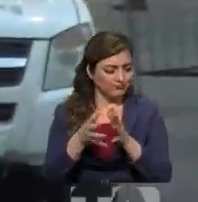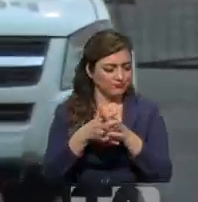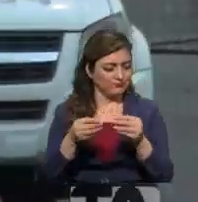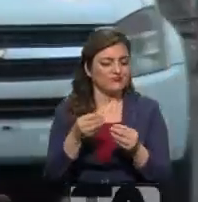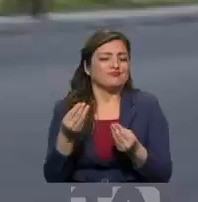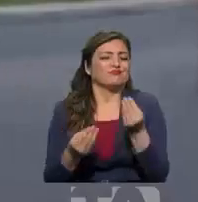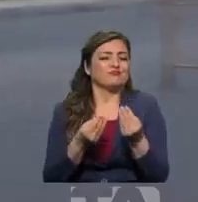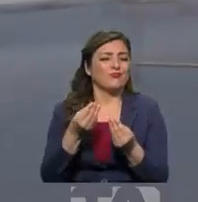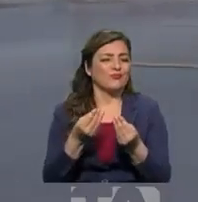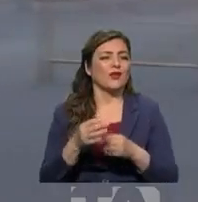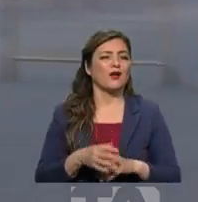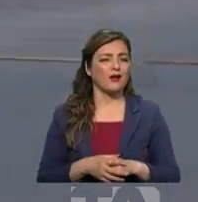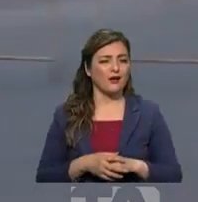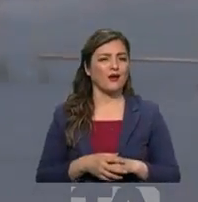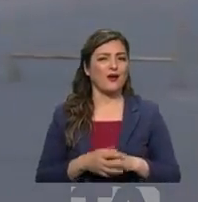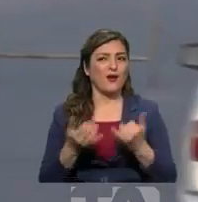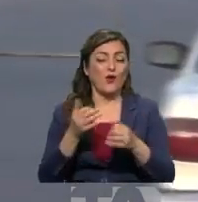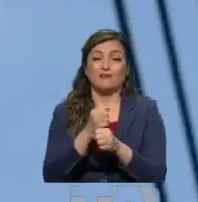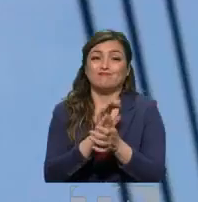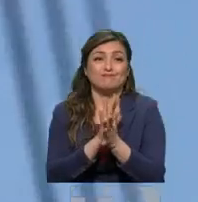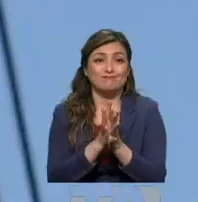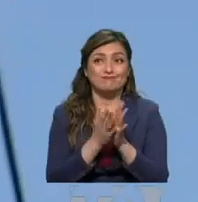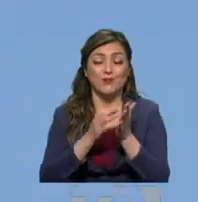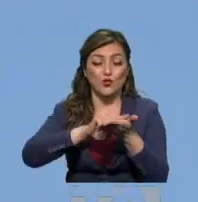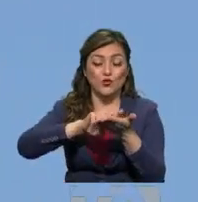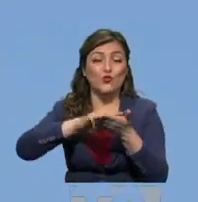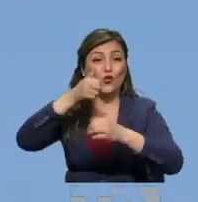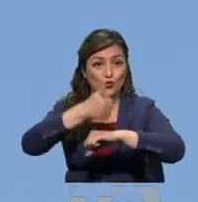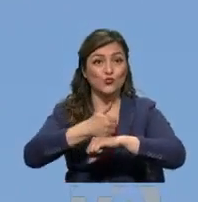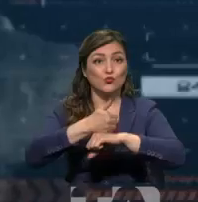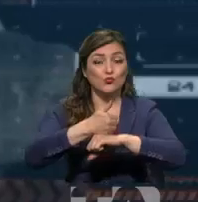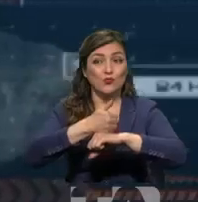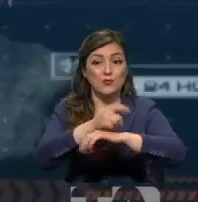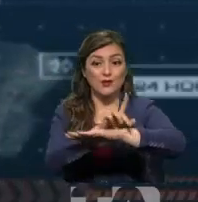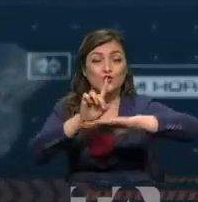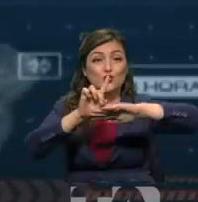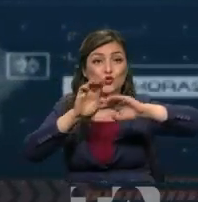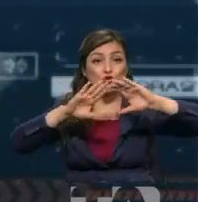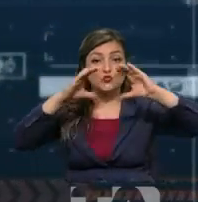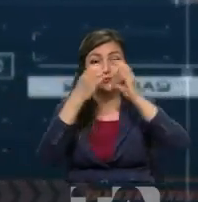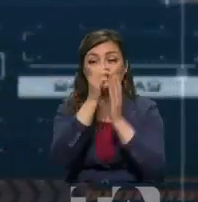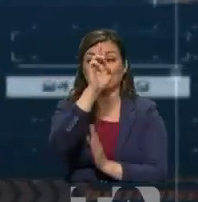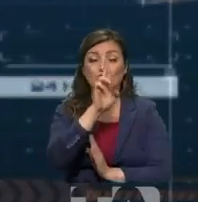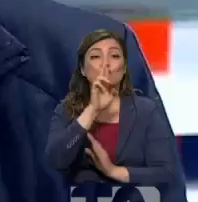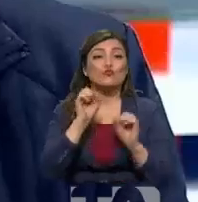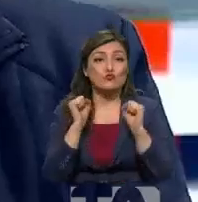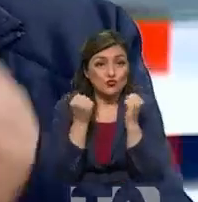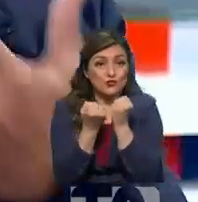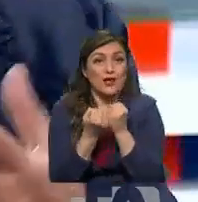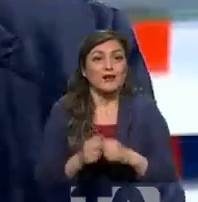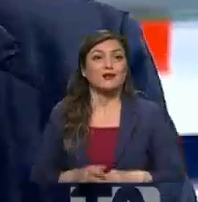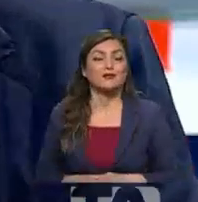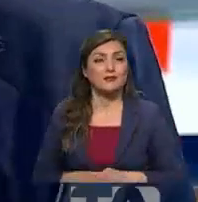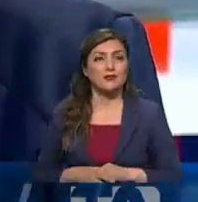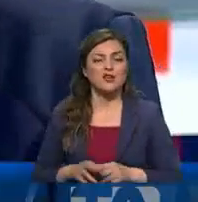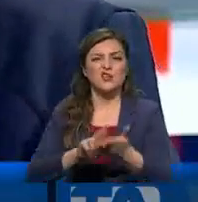haciendo lo que hasta el momento, pese a todo, no se ha hecho. Reunir a las autoridades que conforman el directorio del Comité de Rehabilitación Social. ¿Y por qué